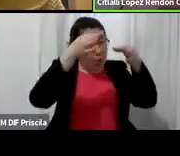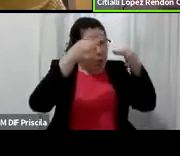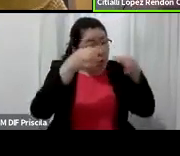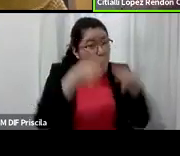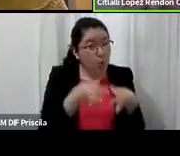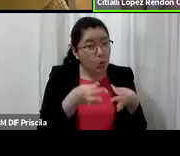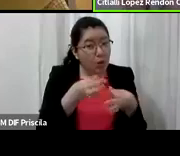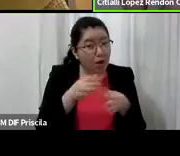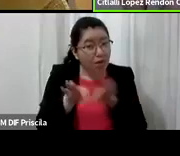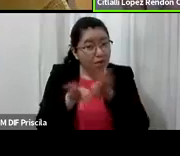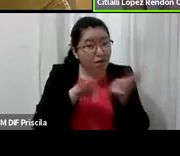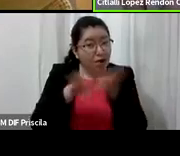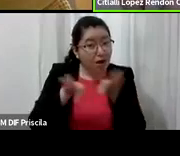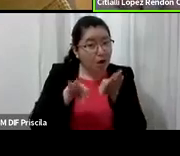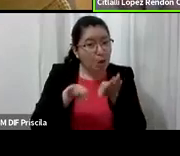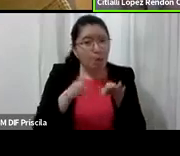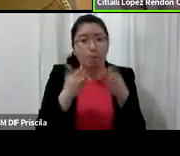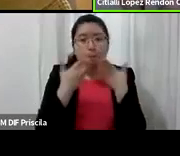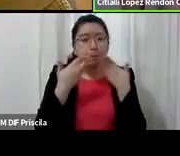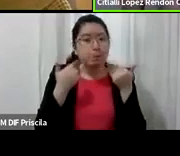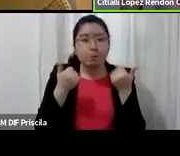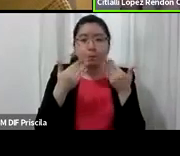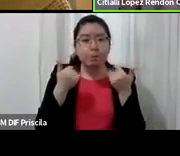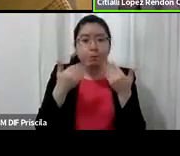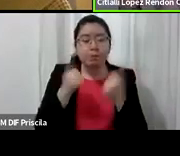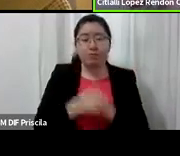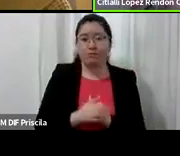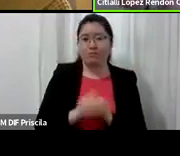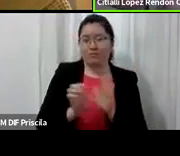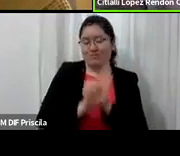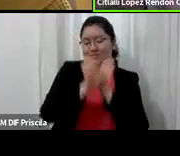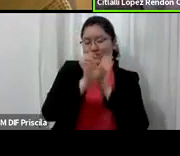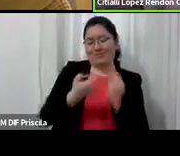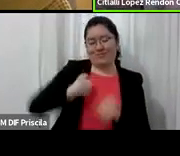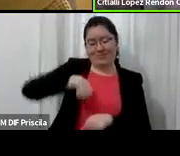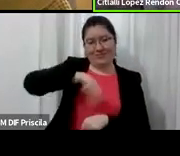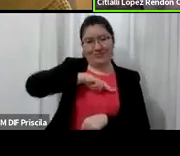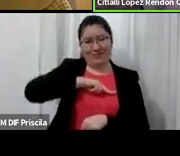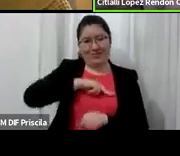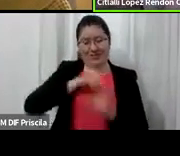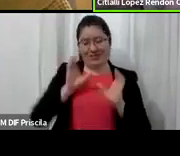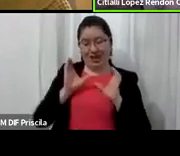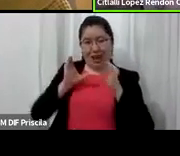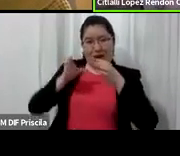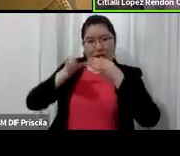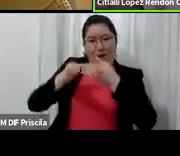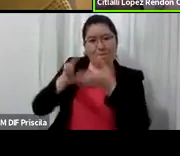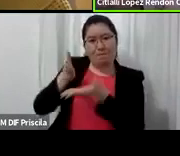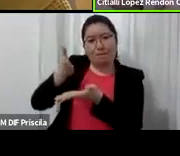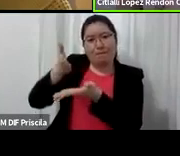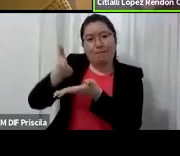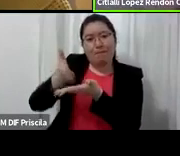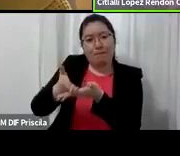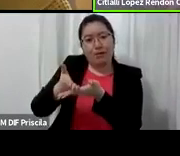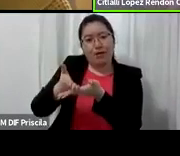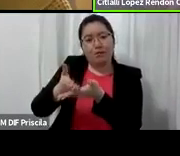en realidad, lo que nosotros hacemos, por ejemplo, es llegar a la comunidad y hacer una asamblea en donde nosotros compartimos